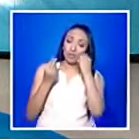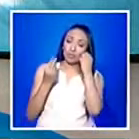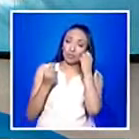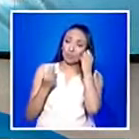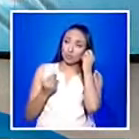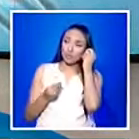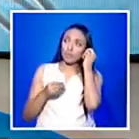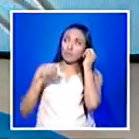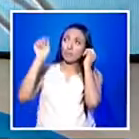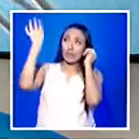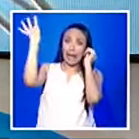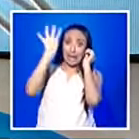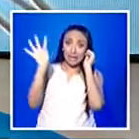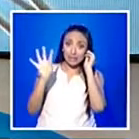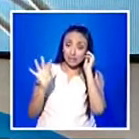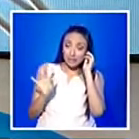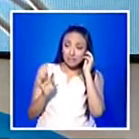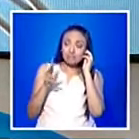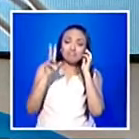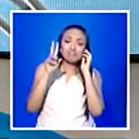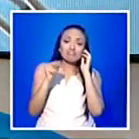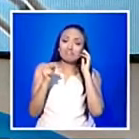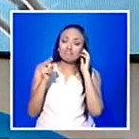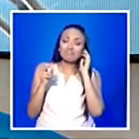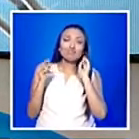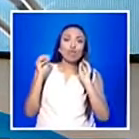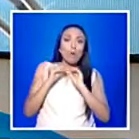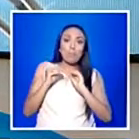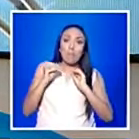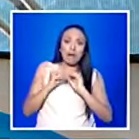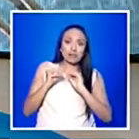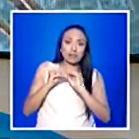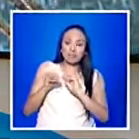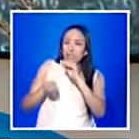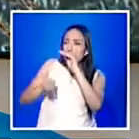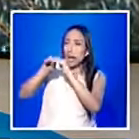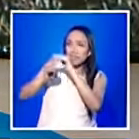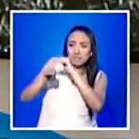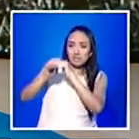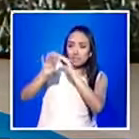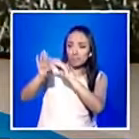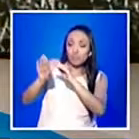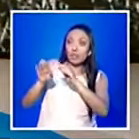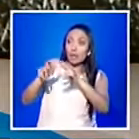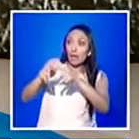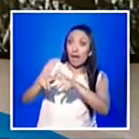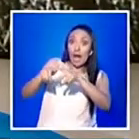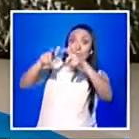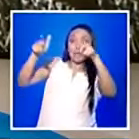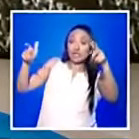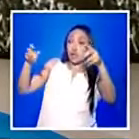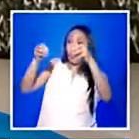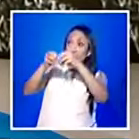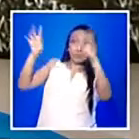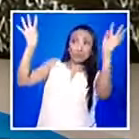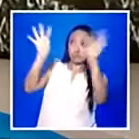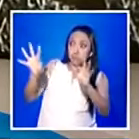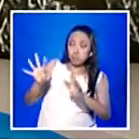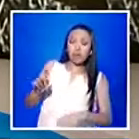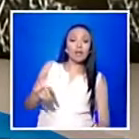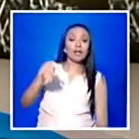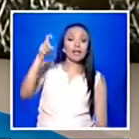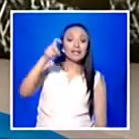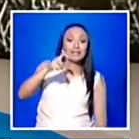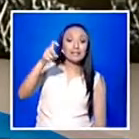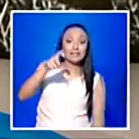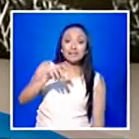las líneas de transmisión que no resisten más generación eléctrica. Para ampliar su capacidad, el Estado debe ejecutar 60